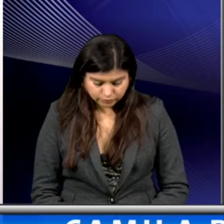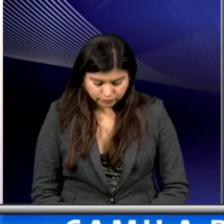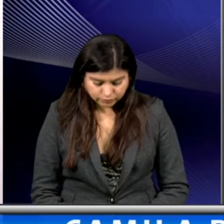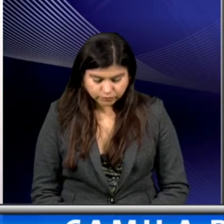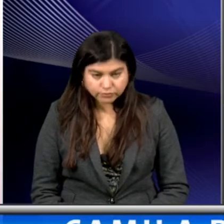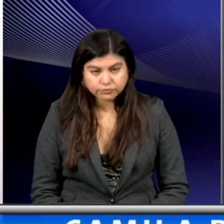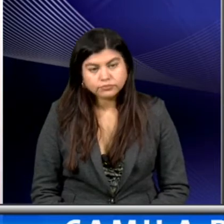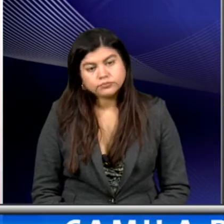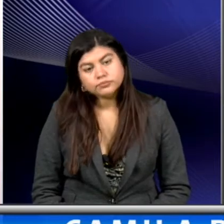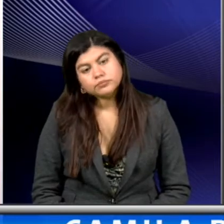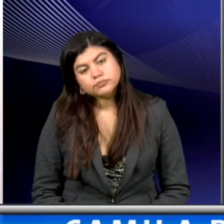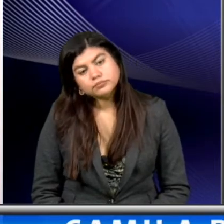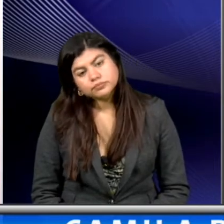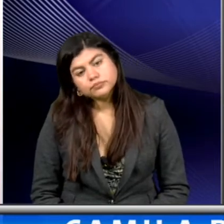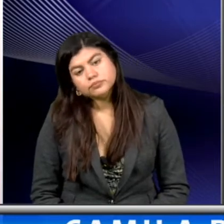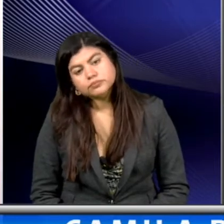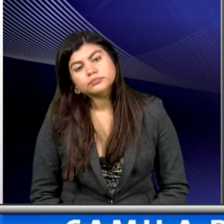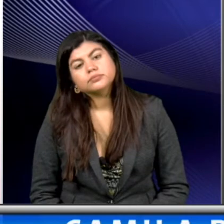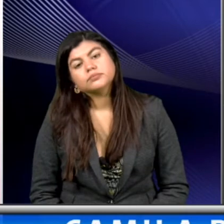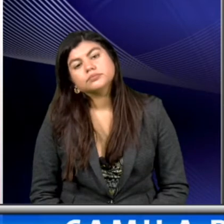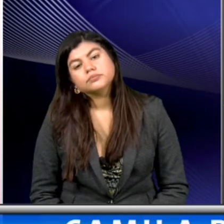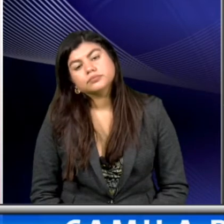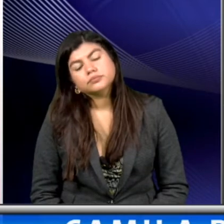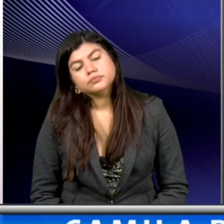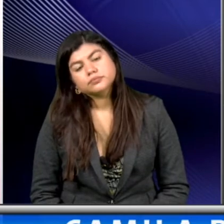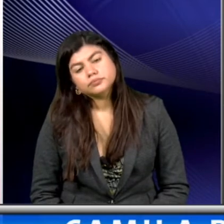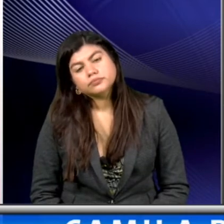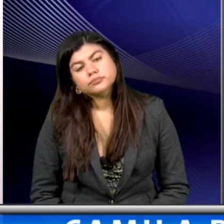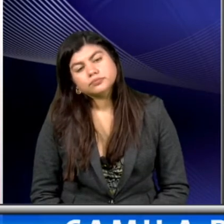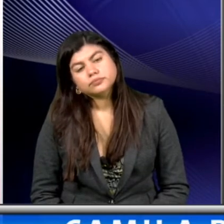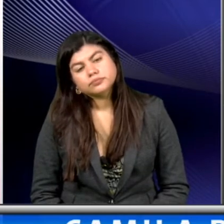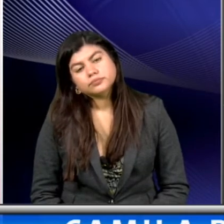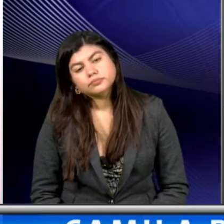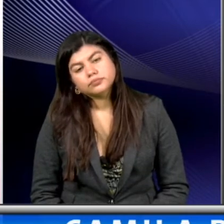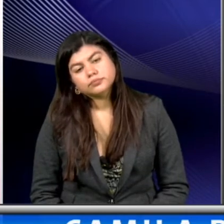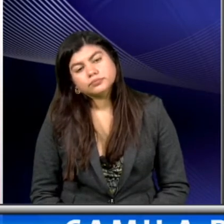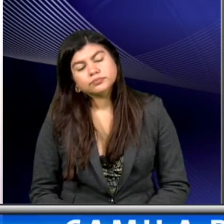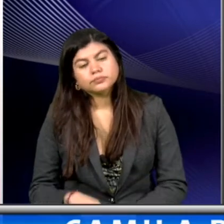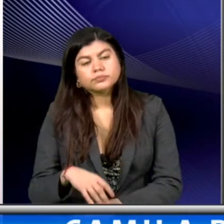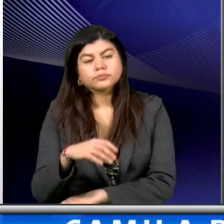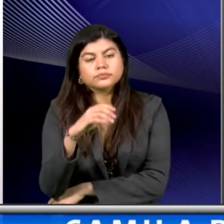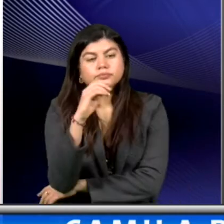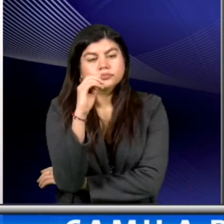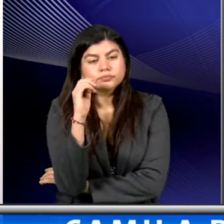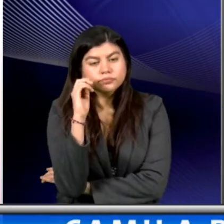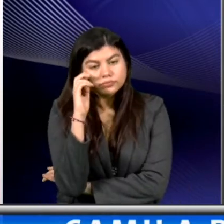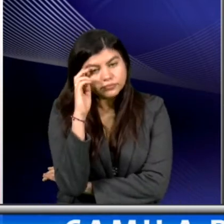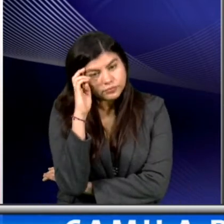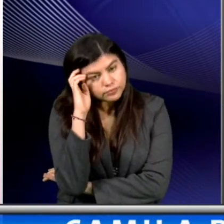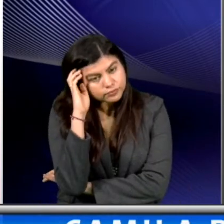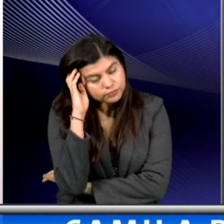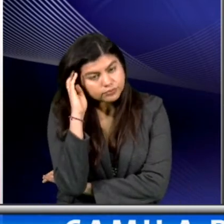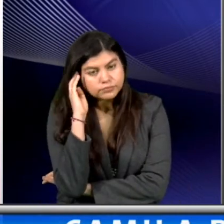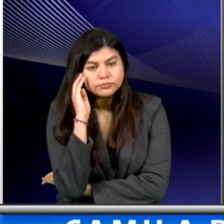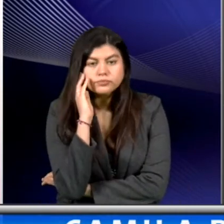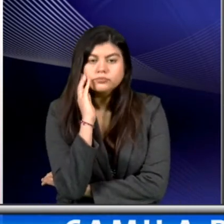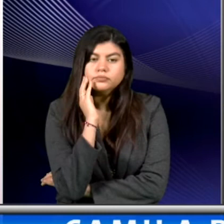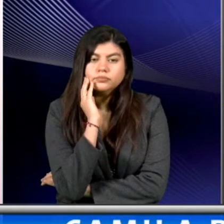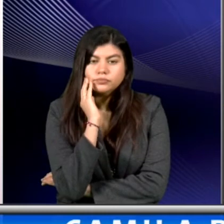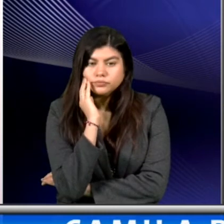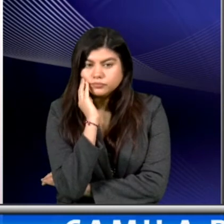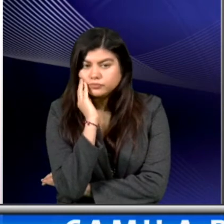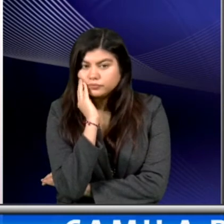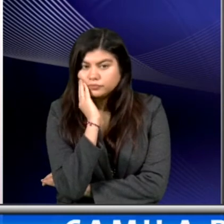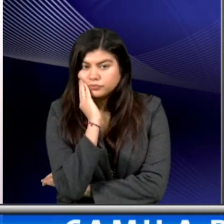salud, sus proyectos de vida, muchas veces que también tienen que ver. Y por otro lado, los contextos, en qué contexto esa